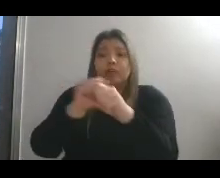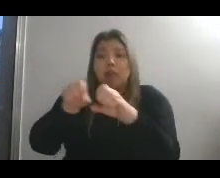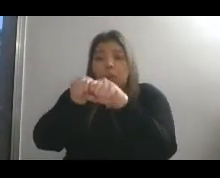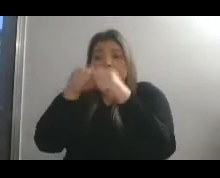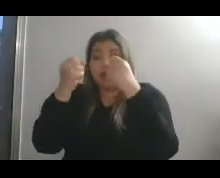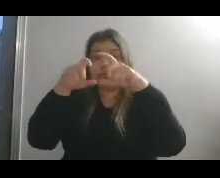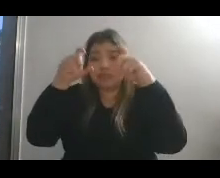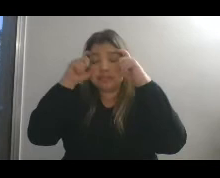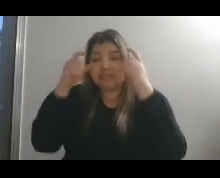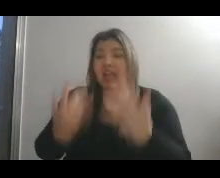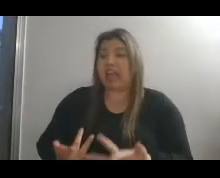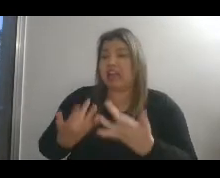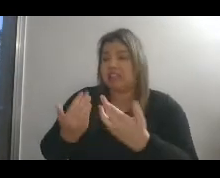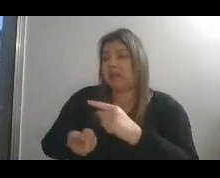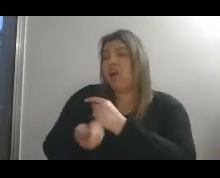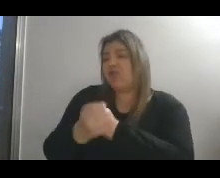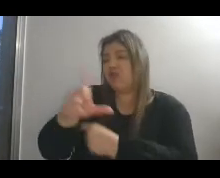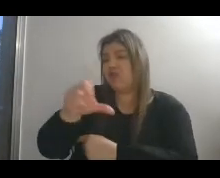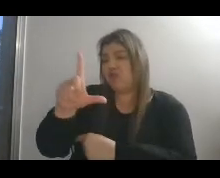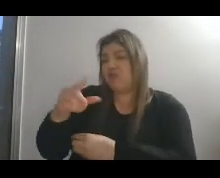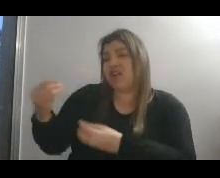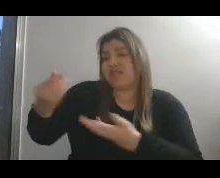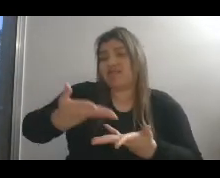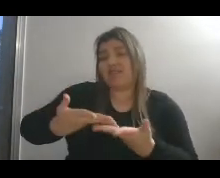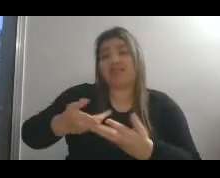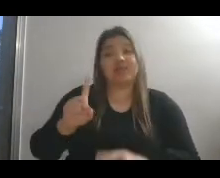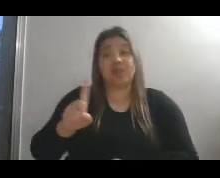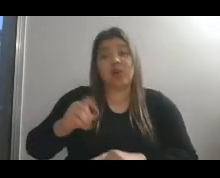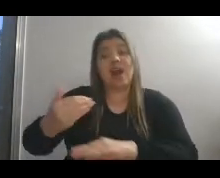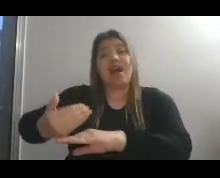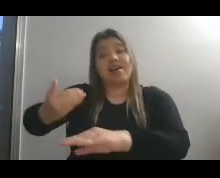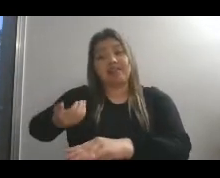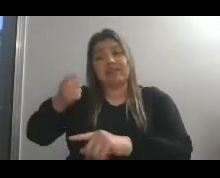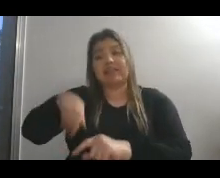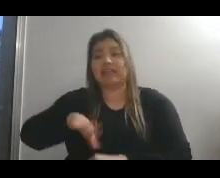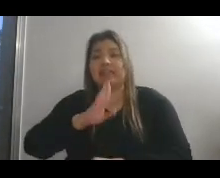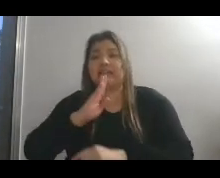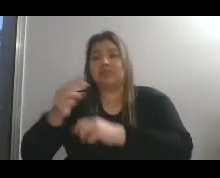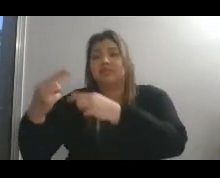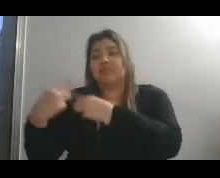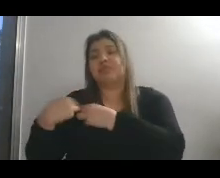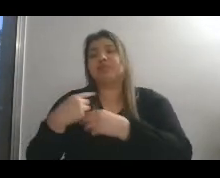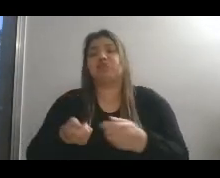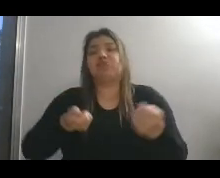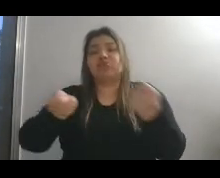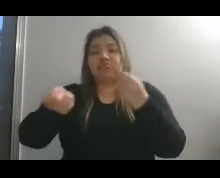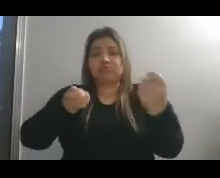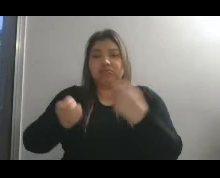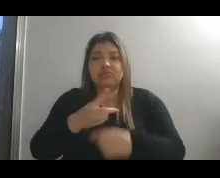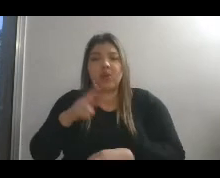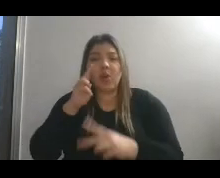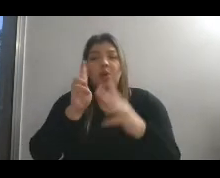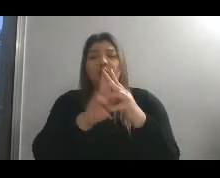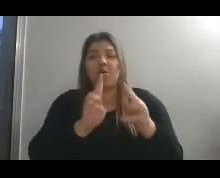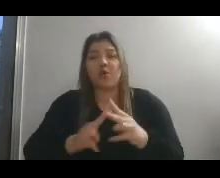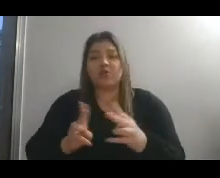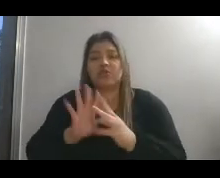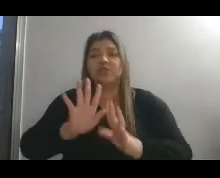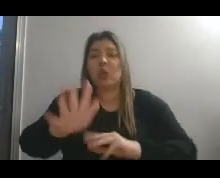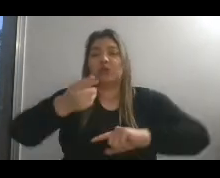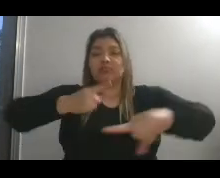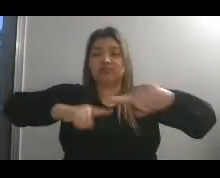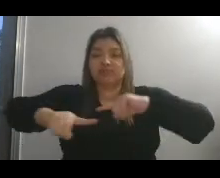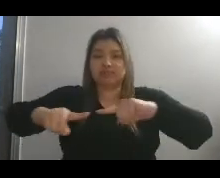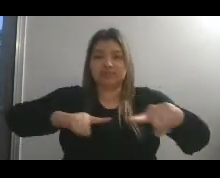la de seguridad y salud en el trabajo. Entonces, miren cómo debemos ir reconociendo administrativamente estos